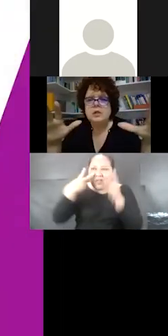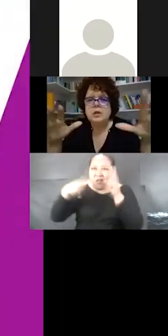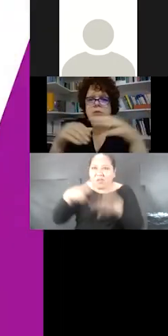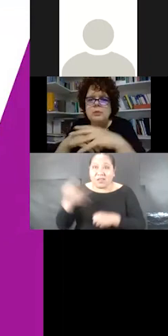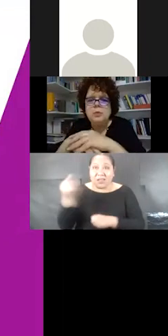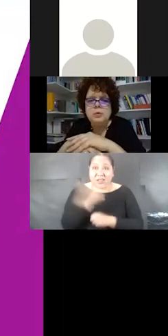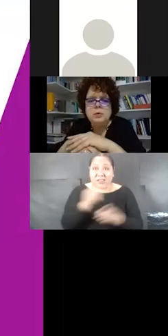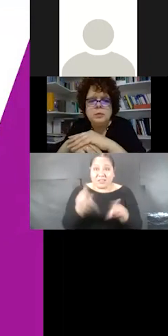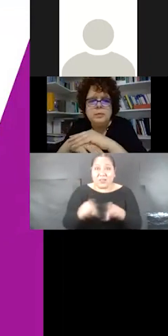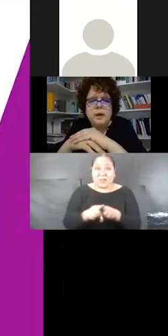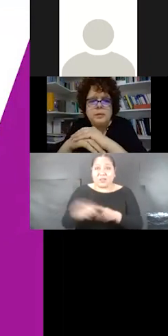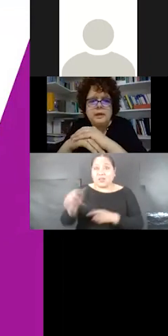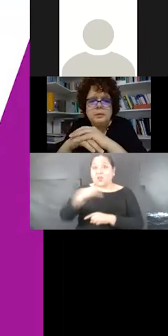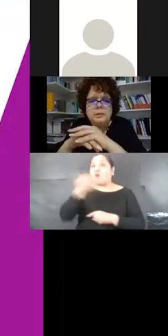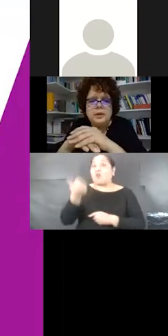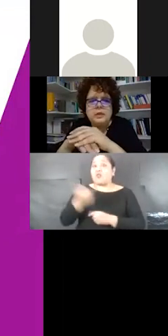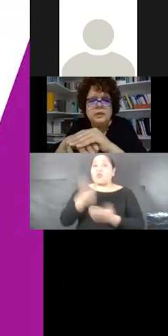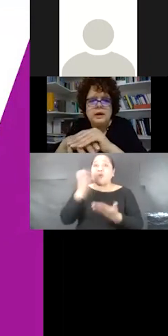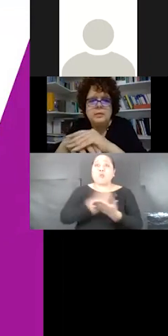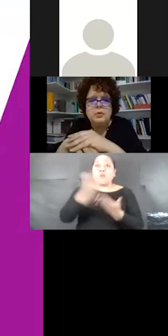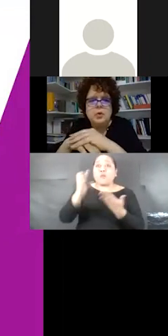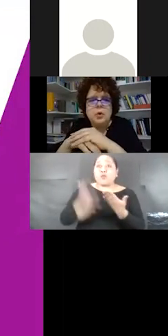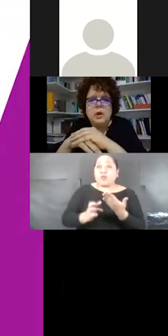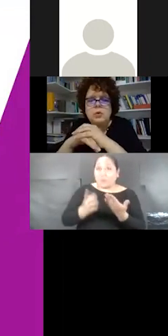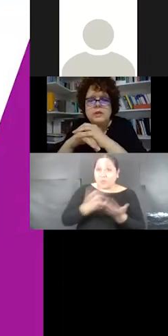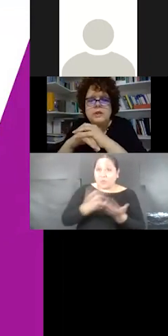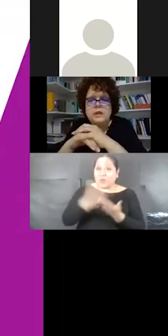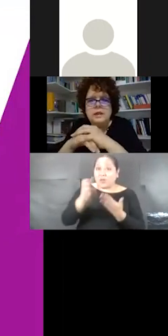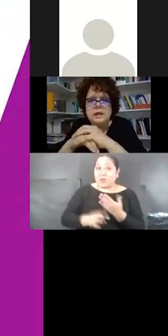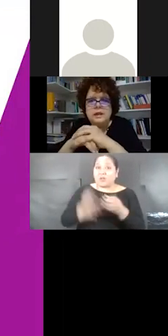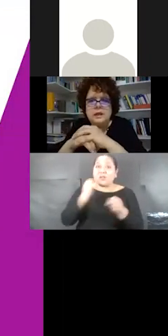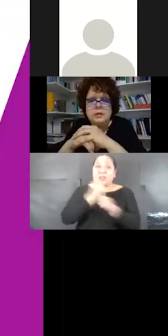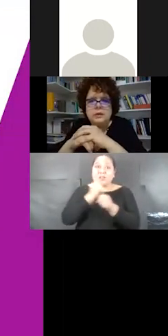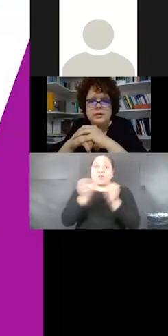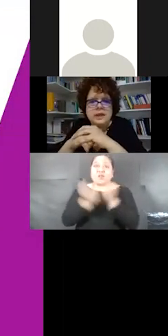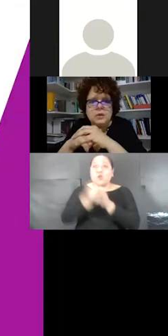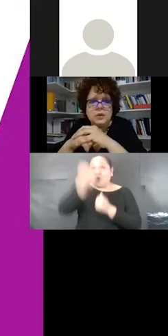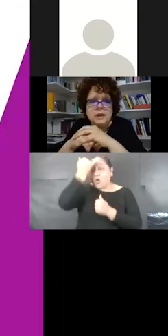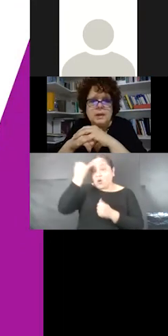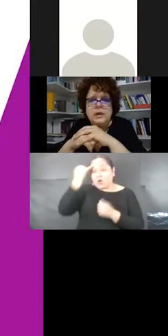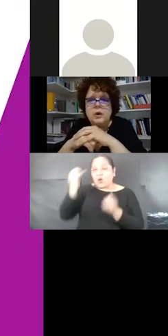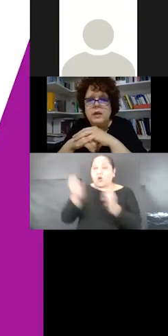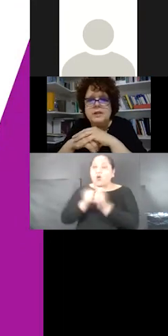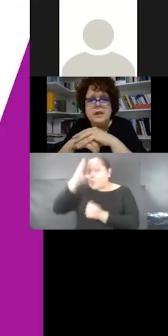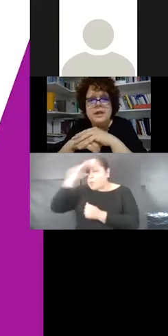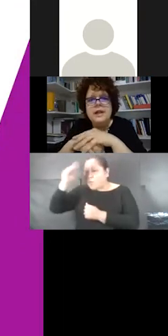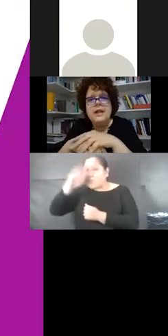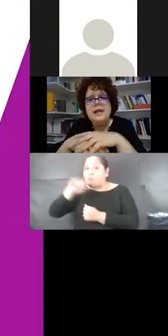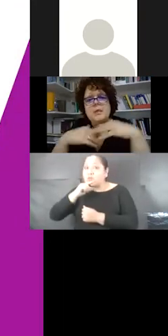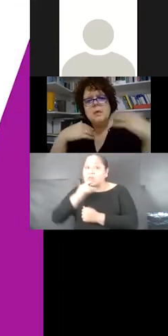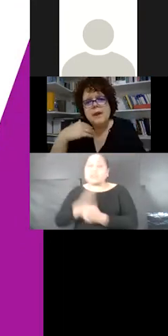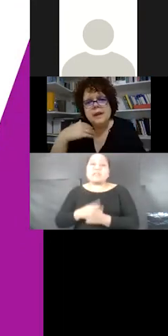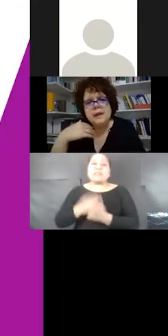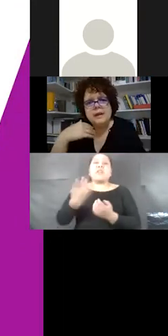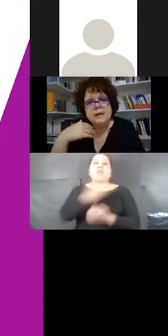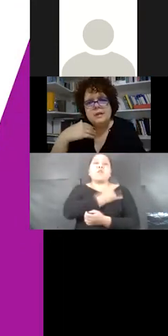es otro, es un programa, un proyecto que trabajamos con Juan, con unas chicas de la Universidad Católica, Manos que Conectan, y